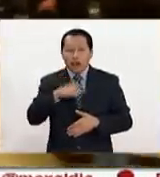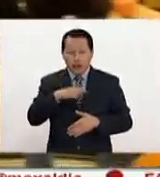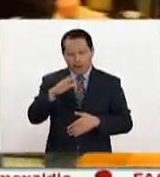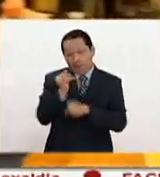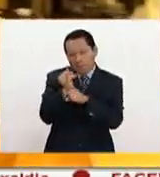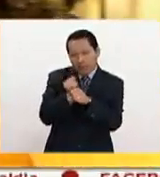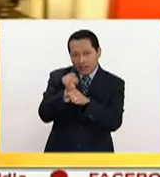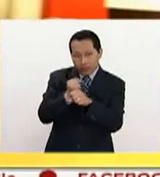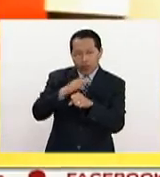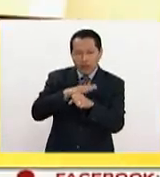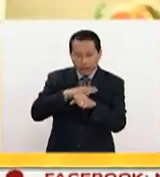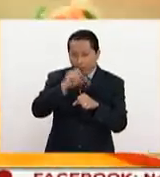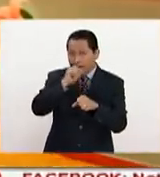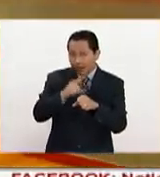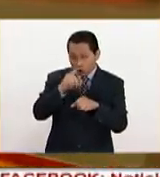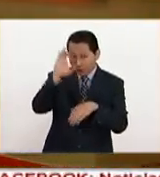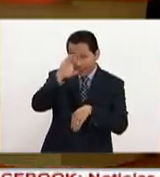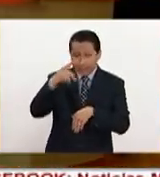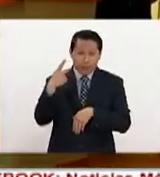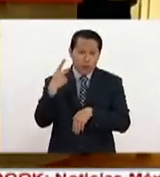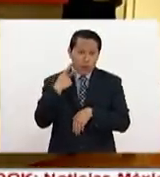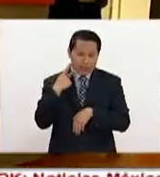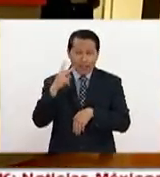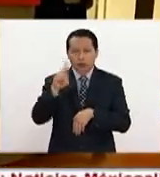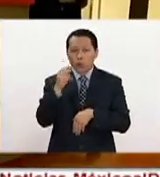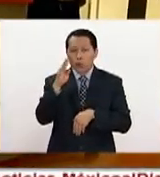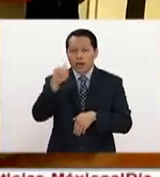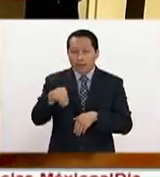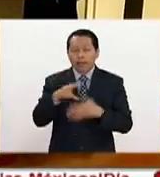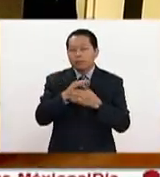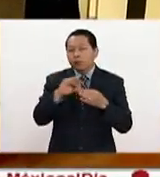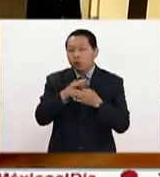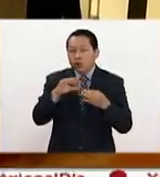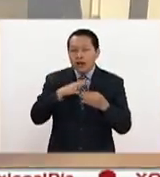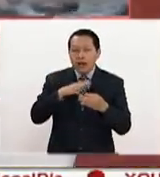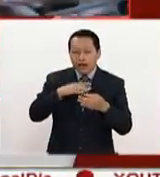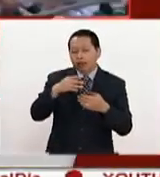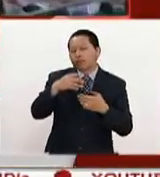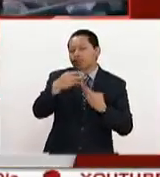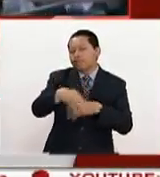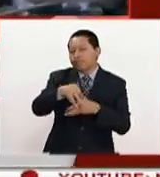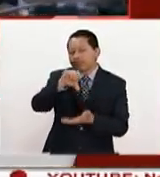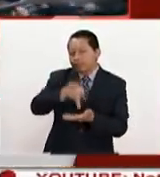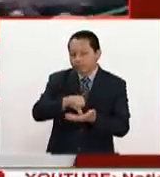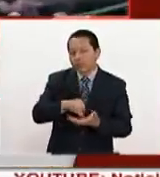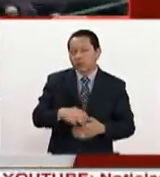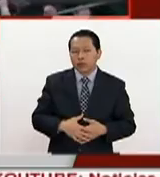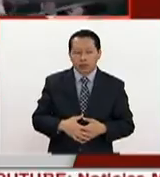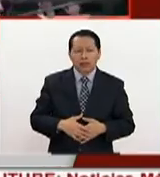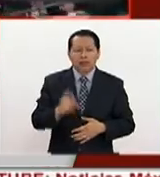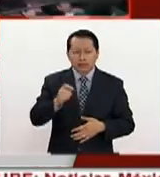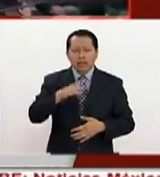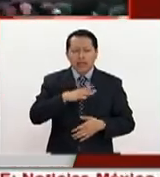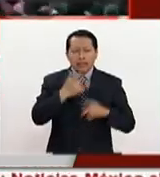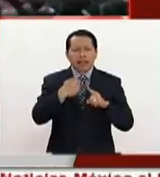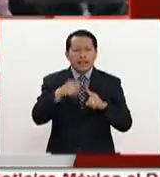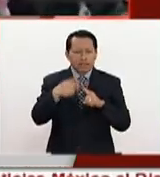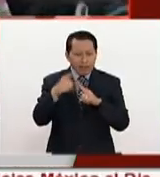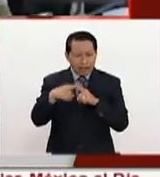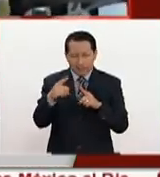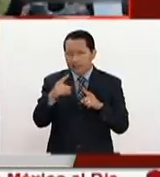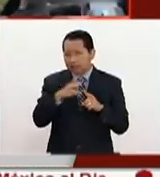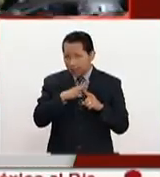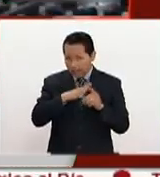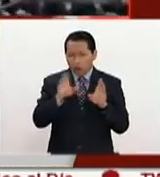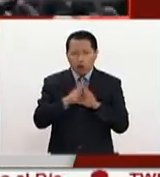investigador de la Facultad de Ciencias Políticas de la UNAM, nos habló sobre las protestas en Irán. Hay varias manifestaciones a